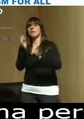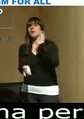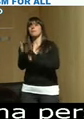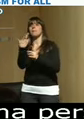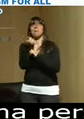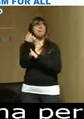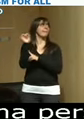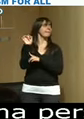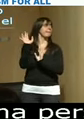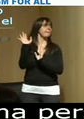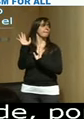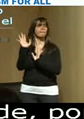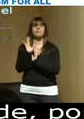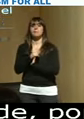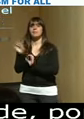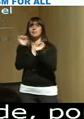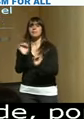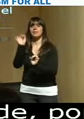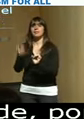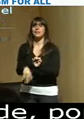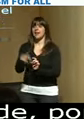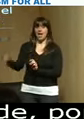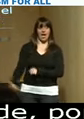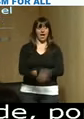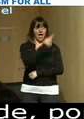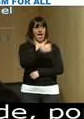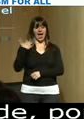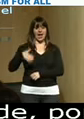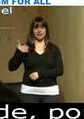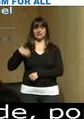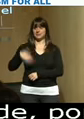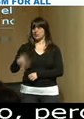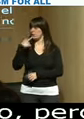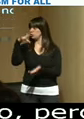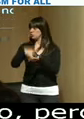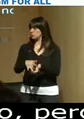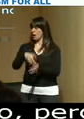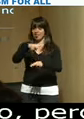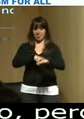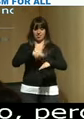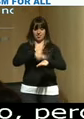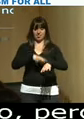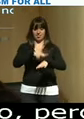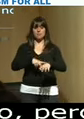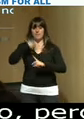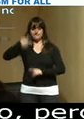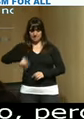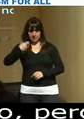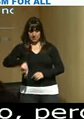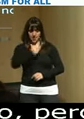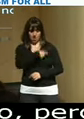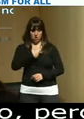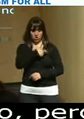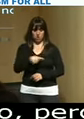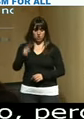nadie realmente que lo defienda. Y en la Argentina, cuando yo me tocó ser diputado y presidente de la Comisión de